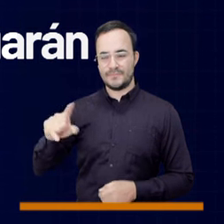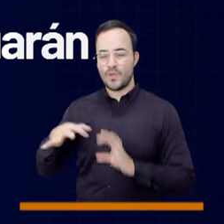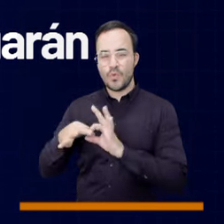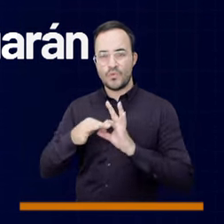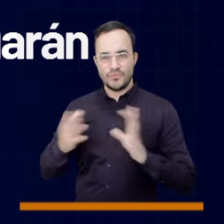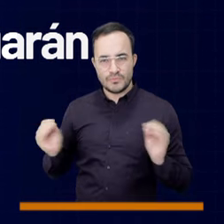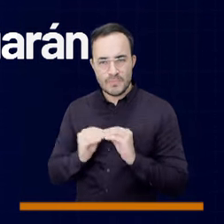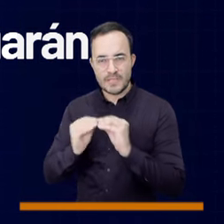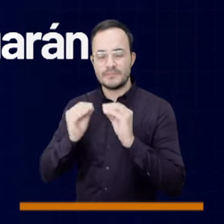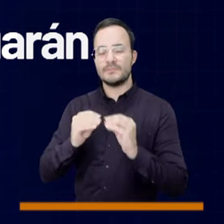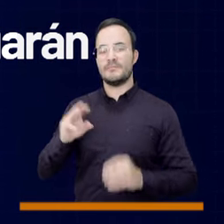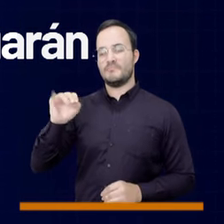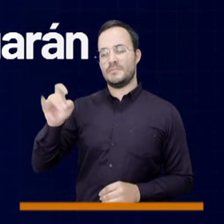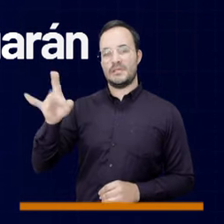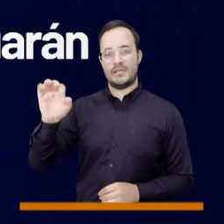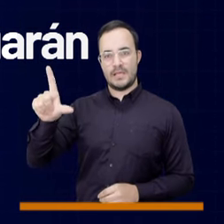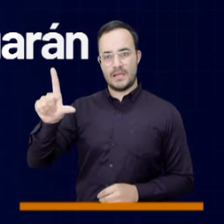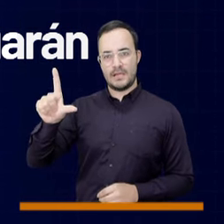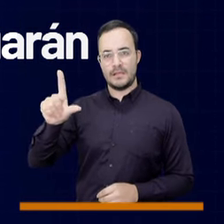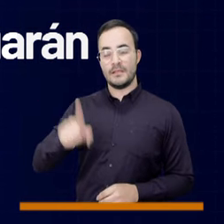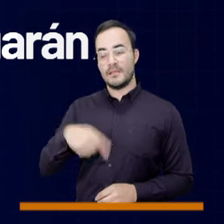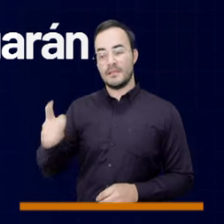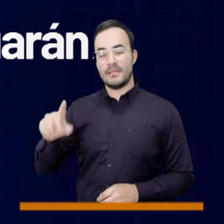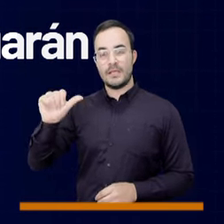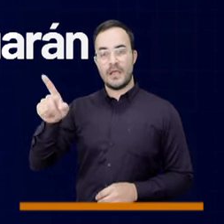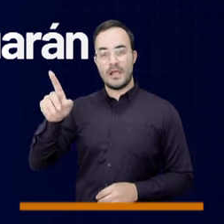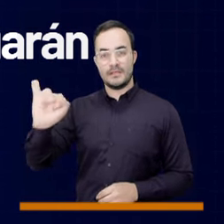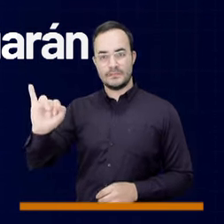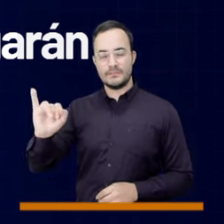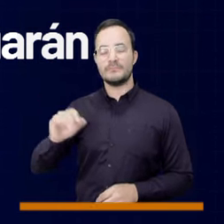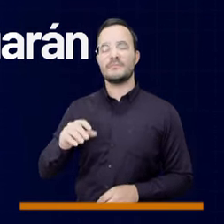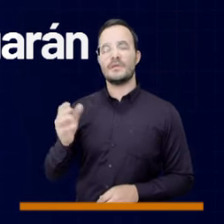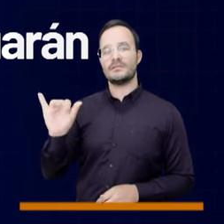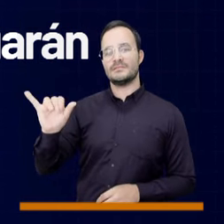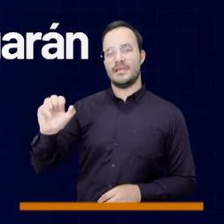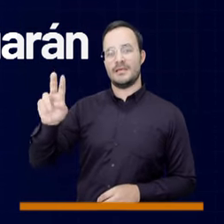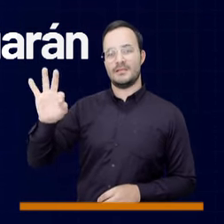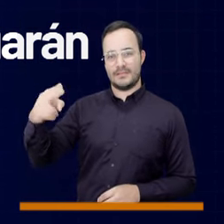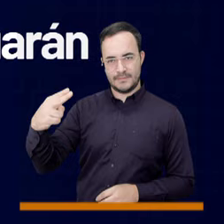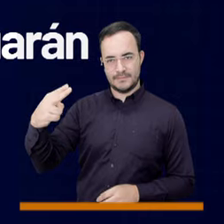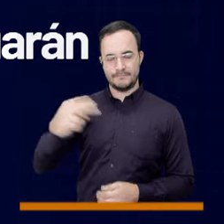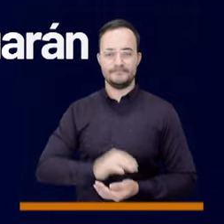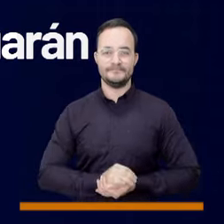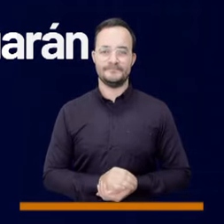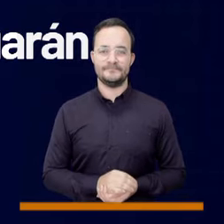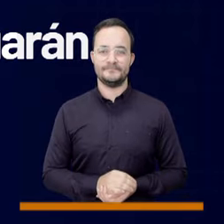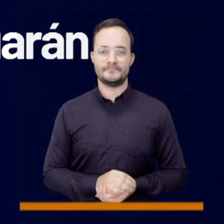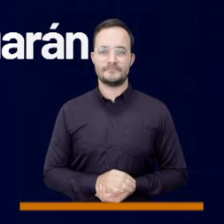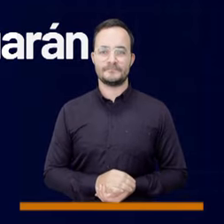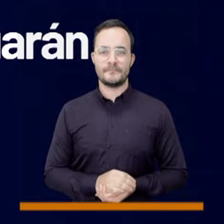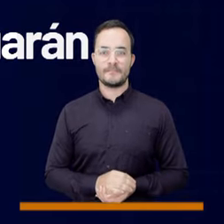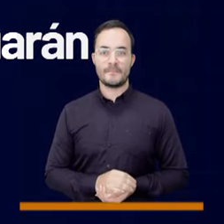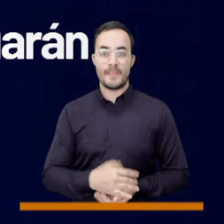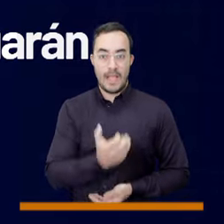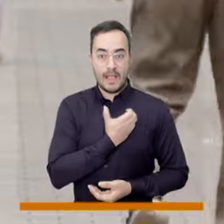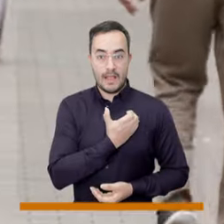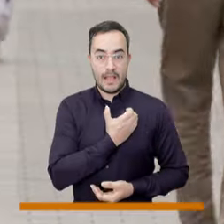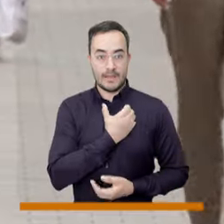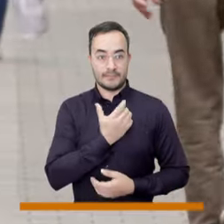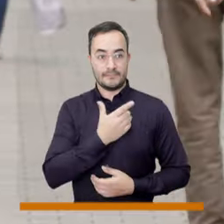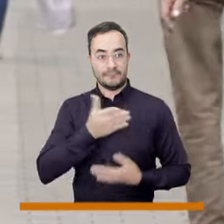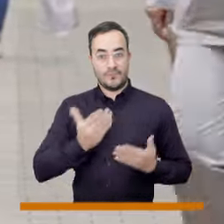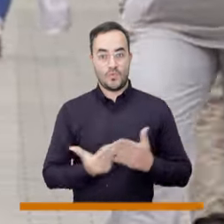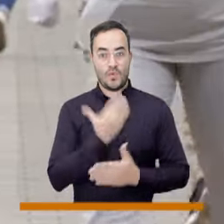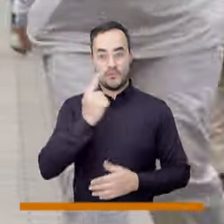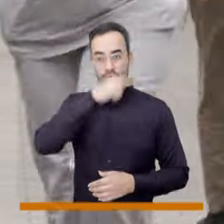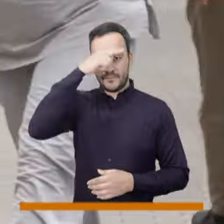Marín. Juntos Podemos Más, Miguel Ángel Iguarán. Y la ASI, Janet Hurtado Betancourt. Para